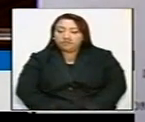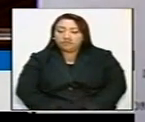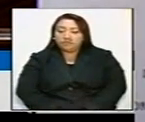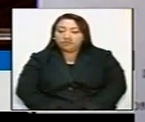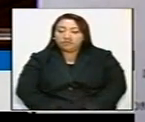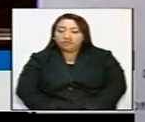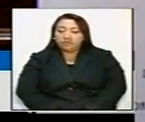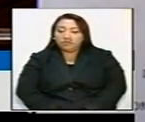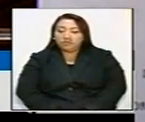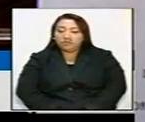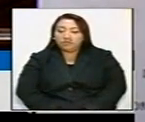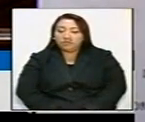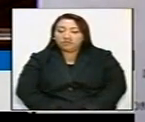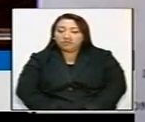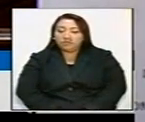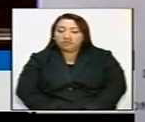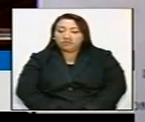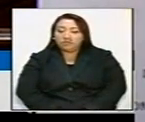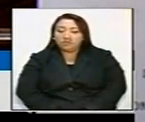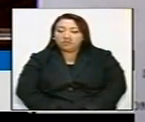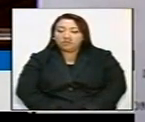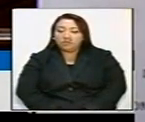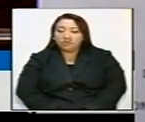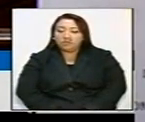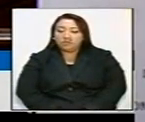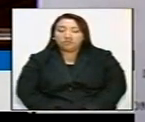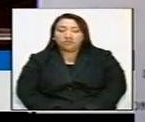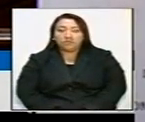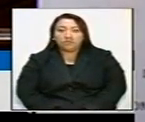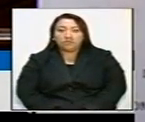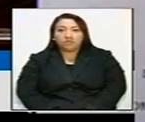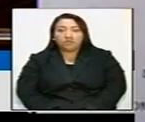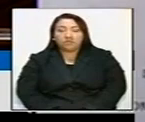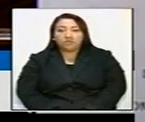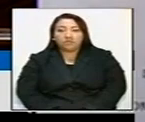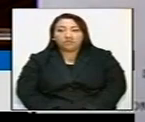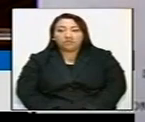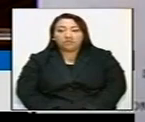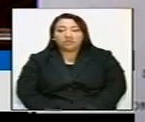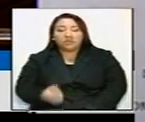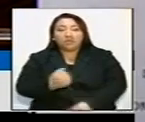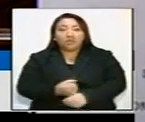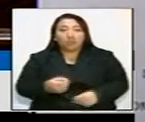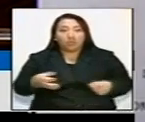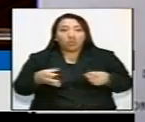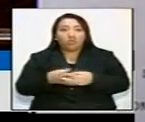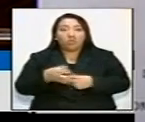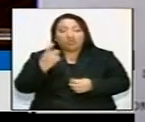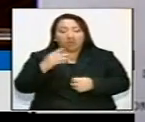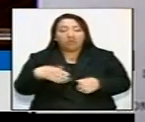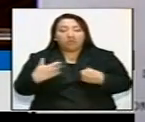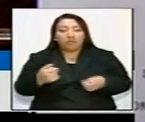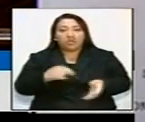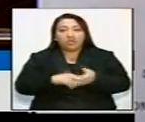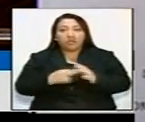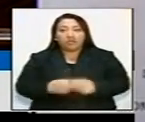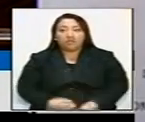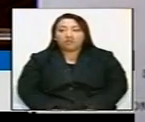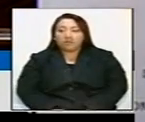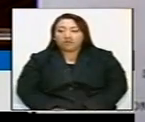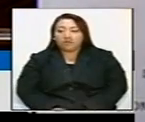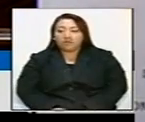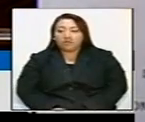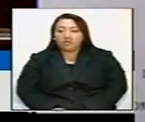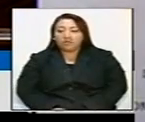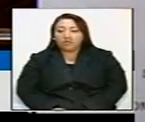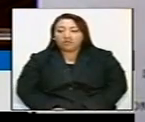necesitamos ahora es, digamos, llegar a consensos y un trabajo conjunto y articulado con diversos actores para poder las medidas que